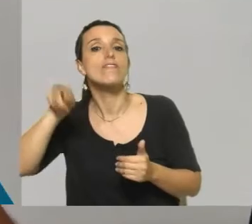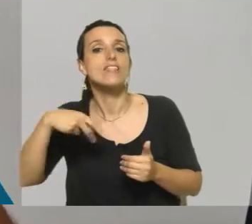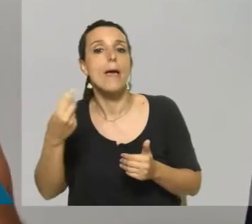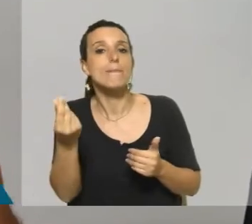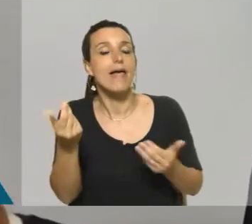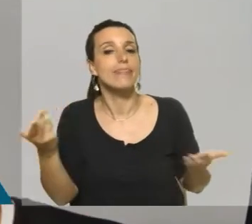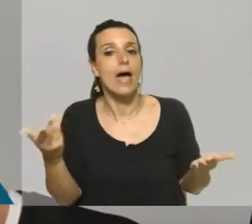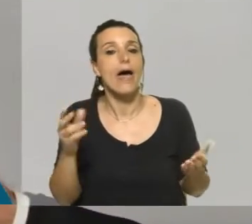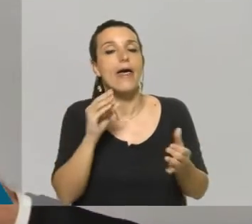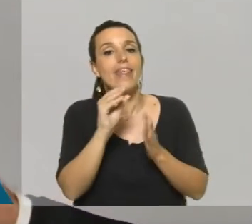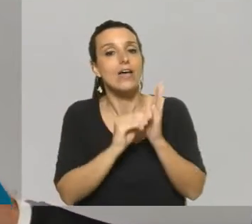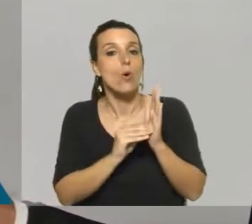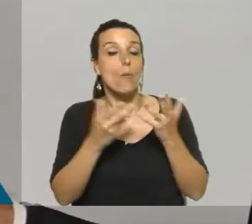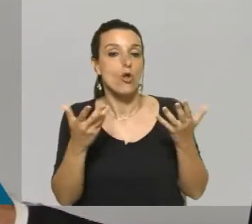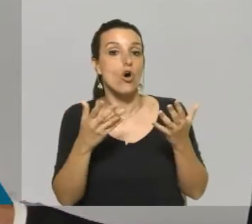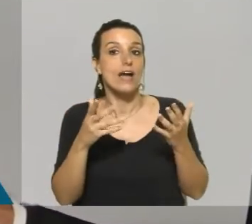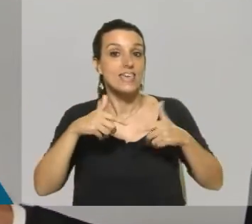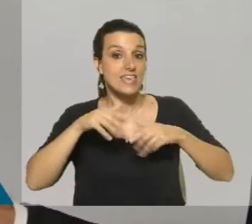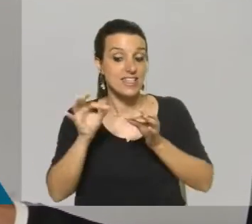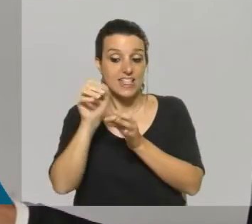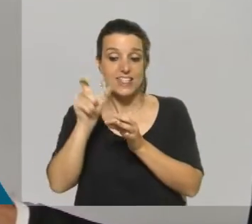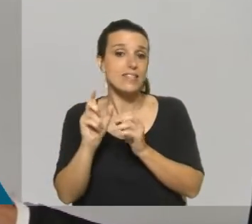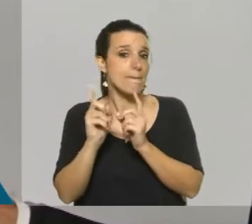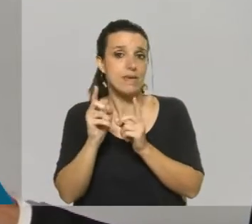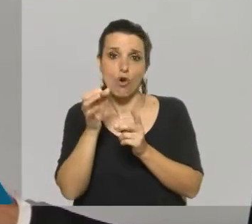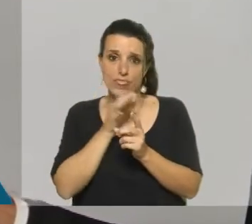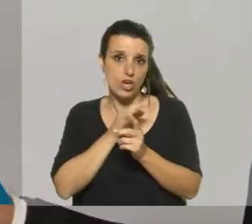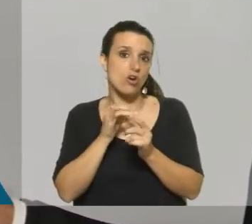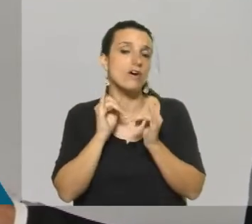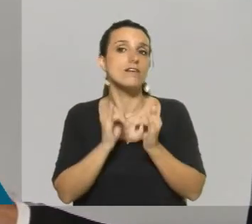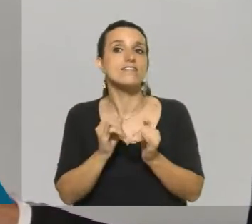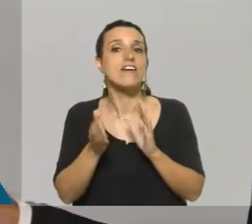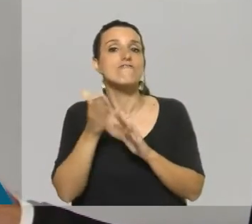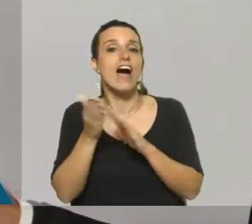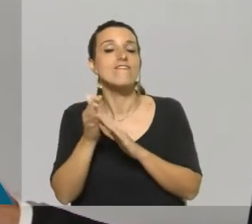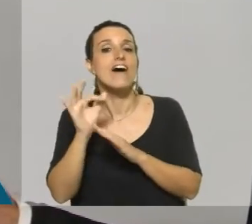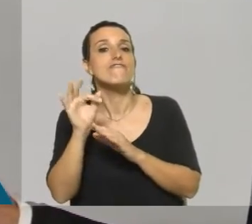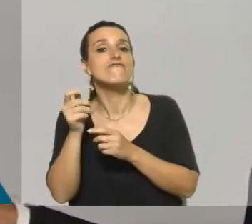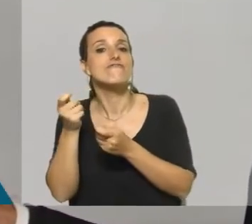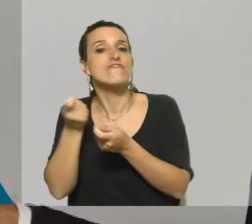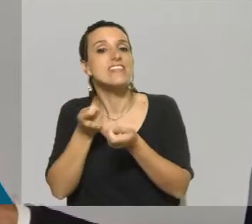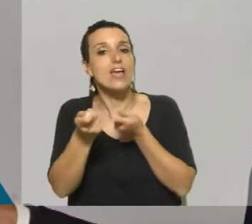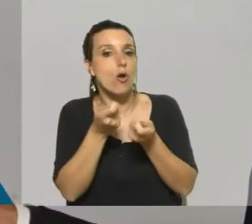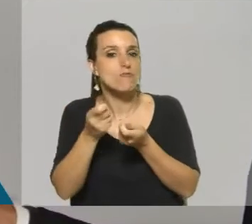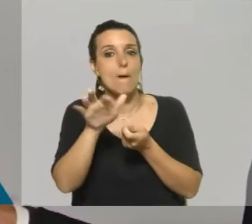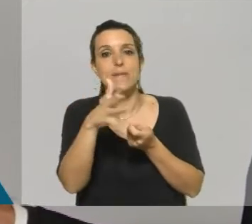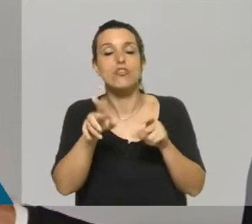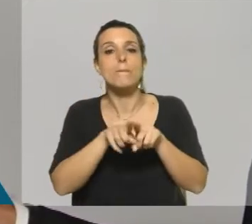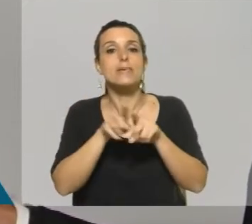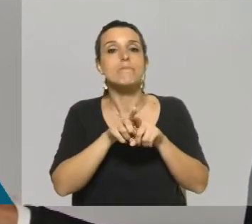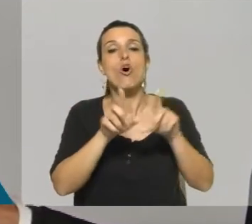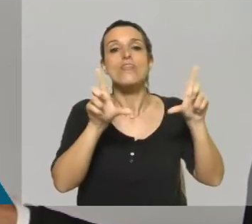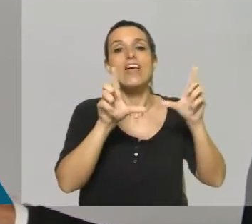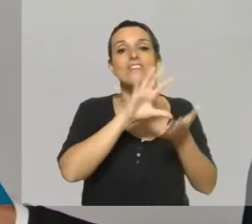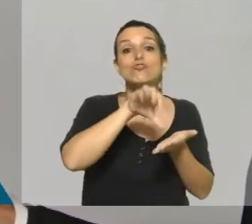organismo qué otro dato tienen bueno nosotros la intenta hallar nos dijo esto mismo Ah que va a ser un fie decomiso similar seguramente el que tenemos en tv ciudad